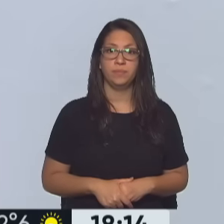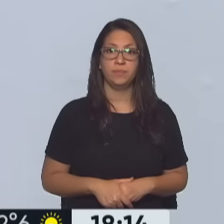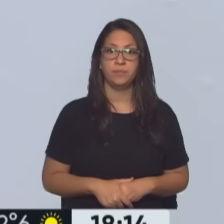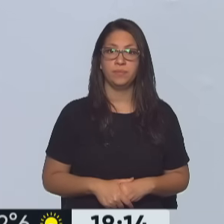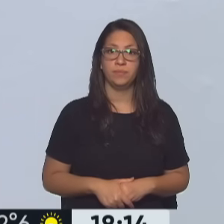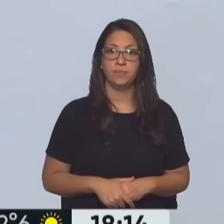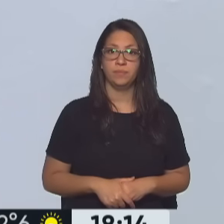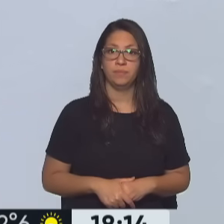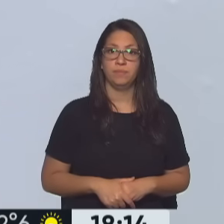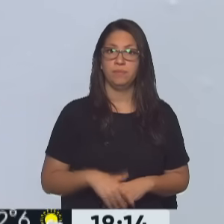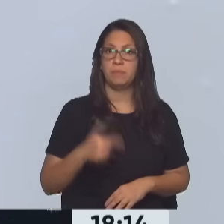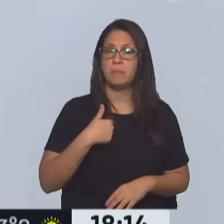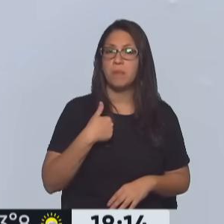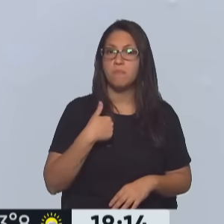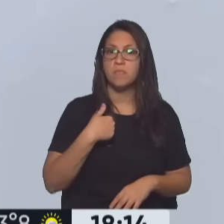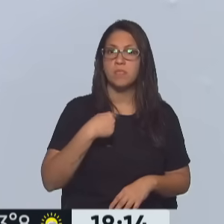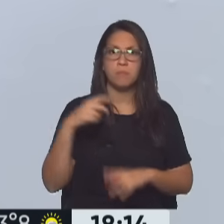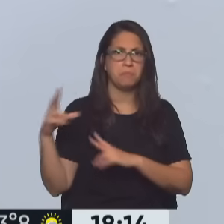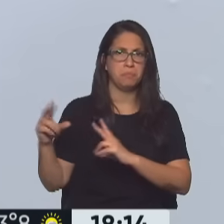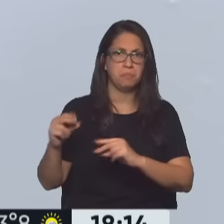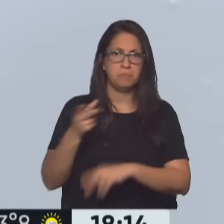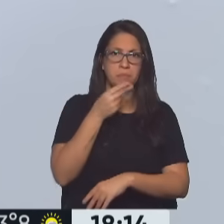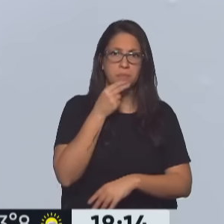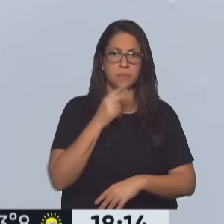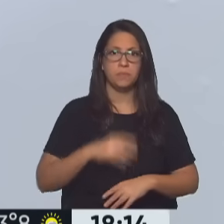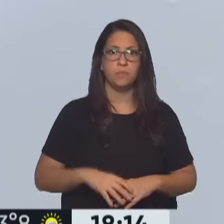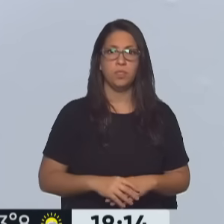Es que mi convocatoria no es... Sí.